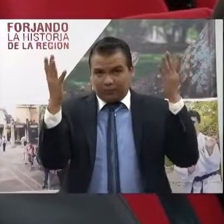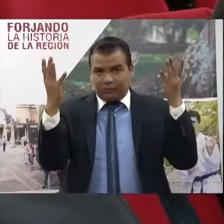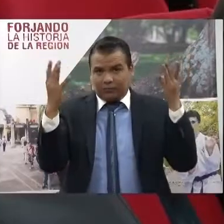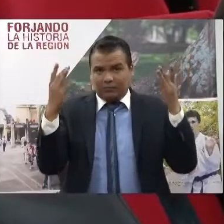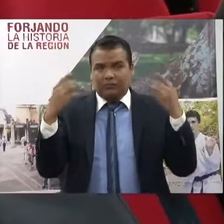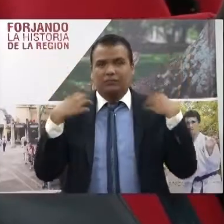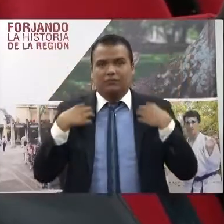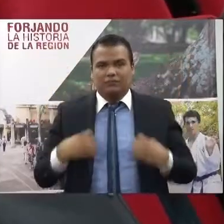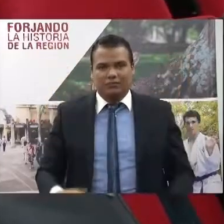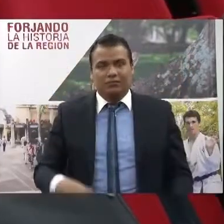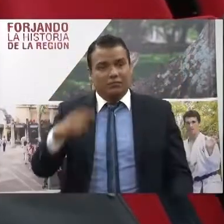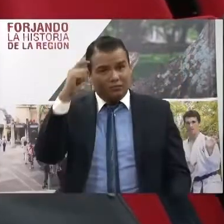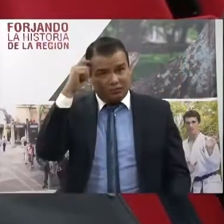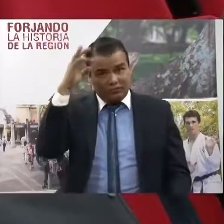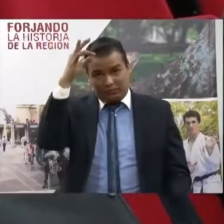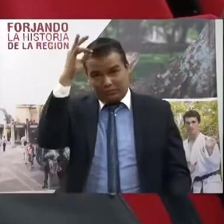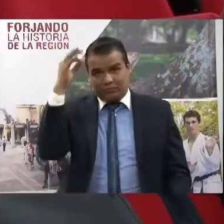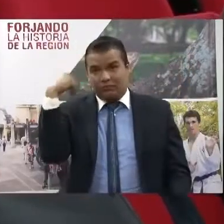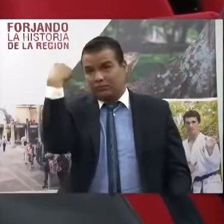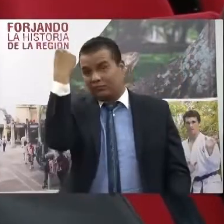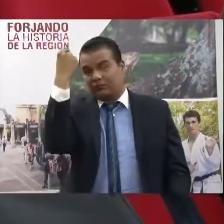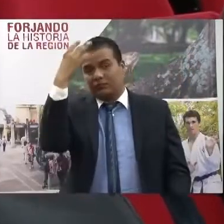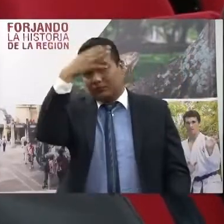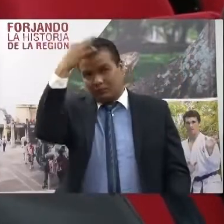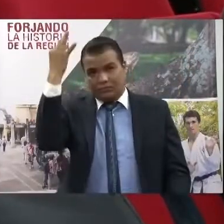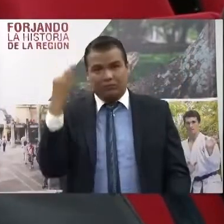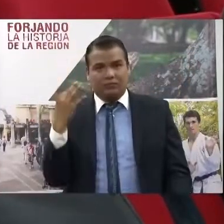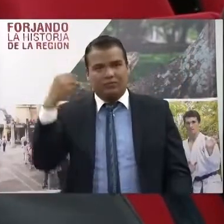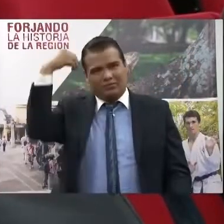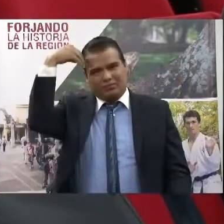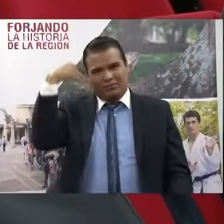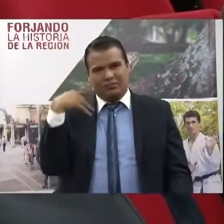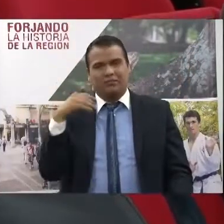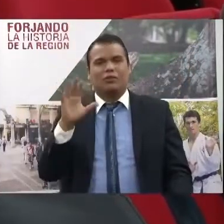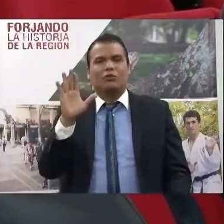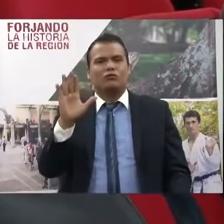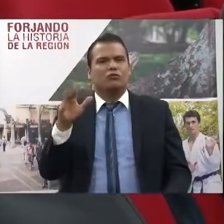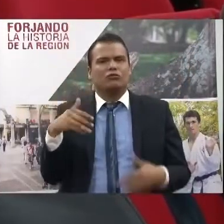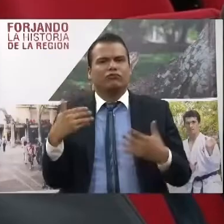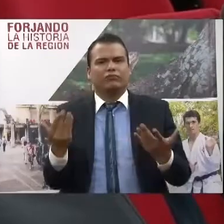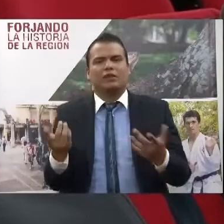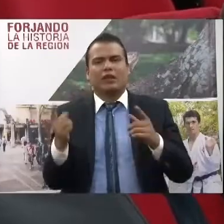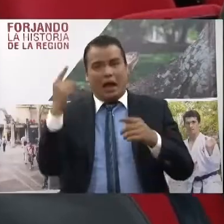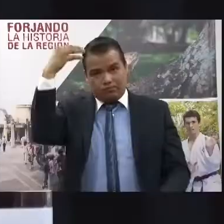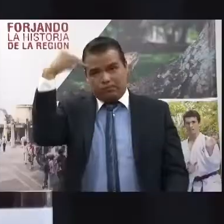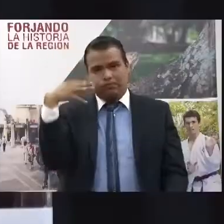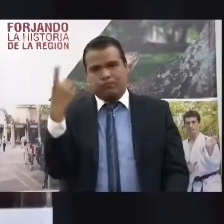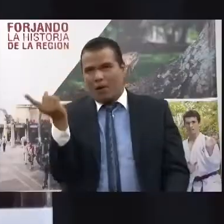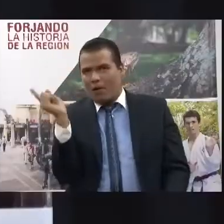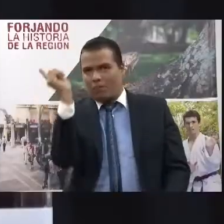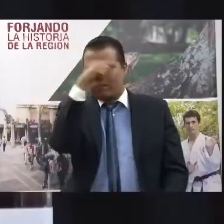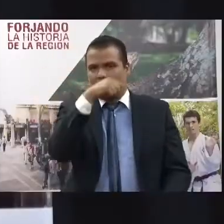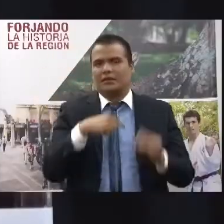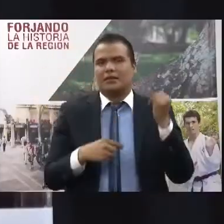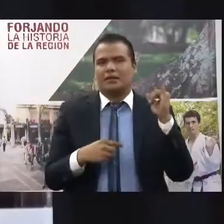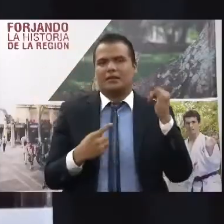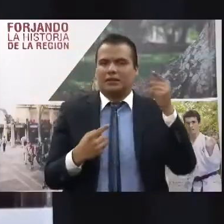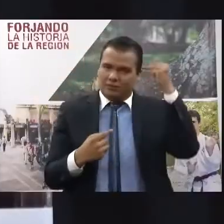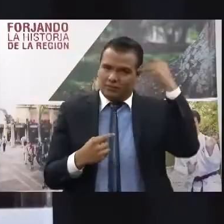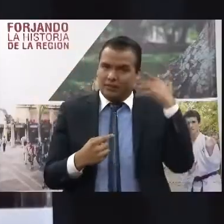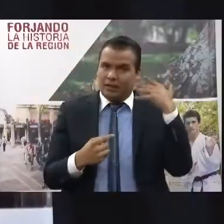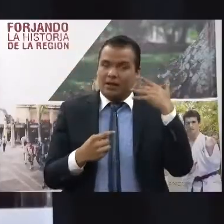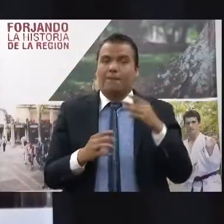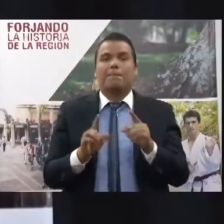la borla a la izquierda. Por su parte, los graduandos de pregrado aún no se colocan los